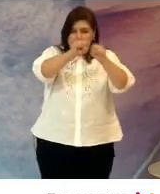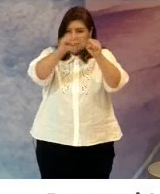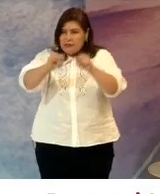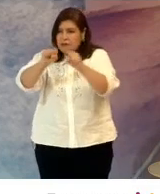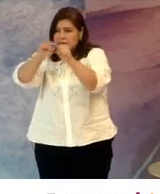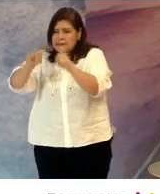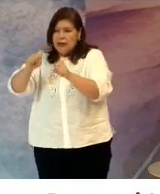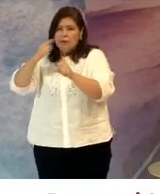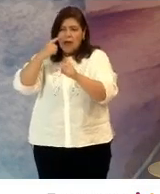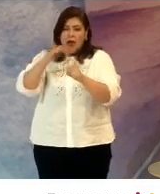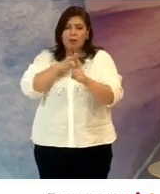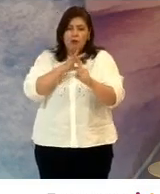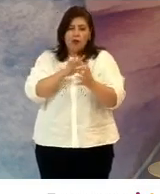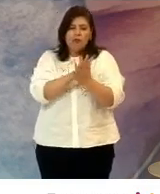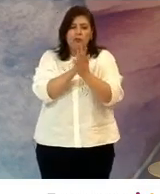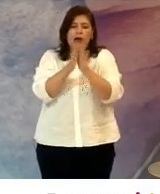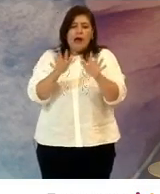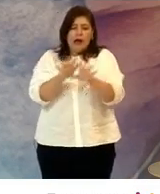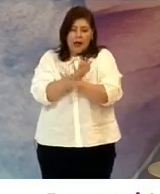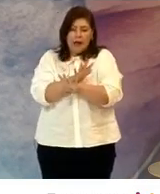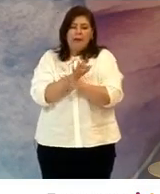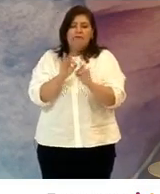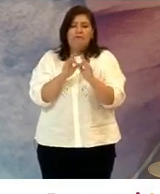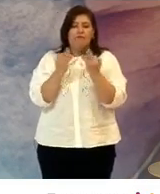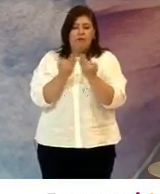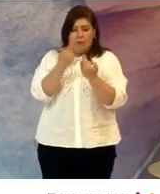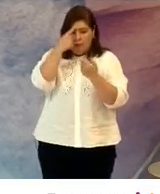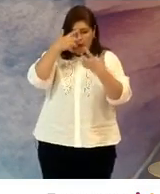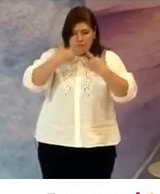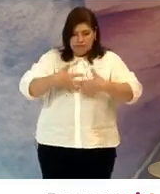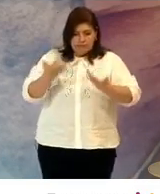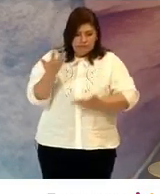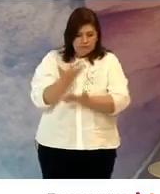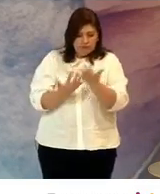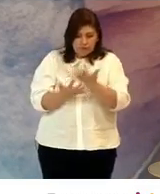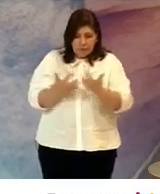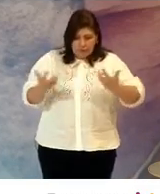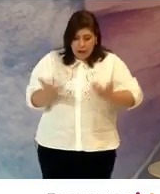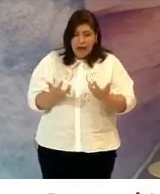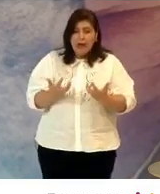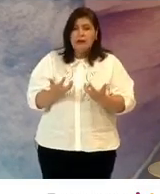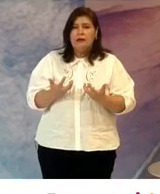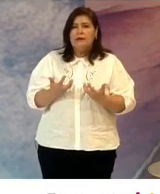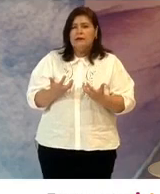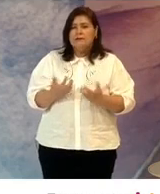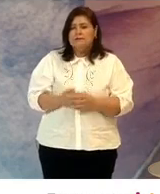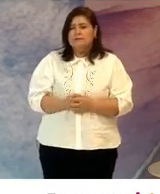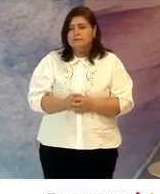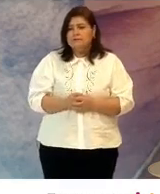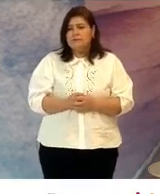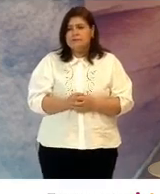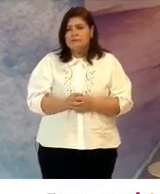tenemos una evolución del sistema operativo. La eficiencia